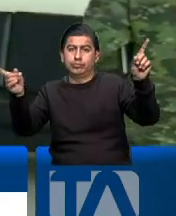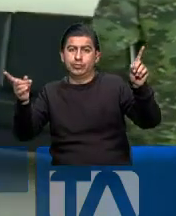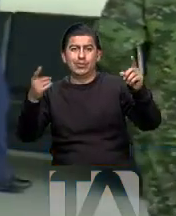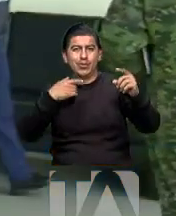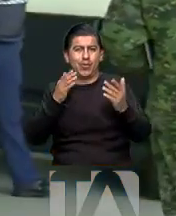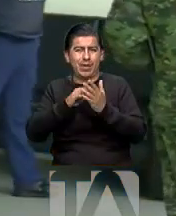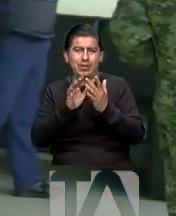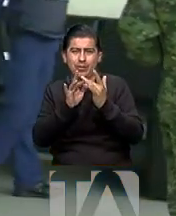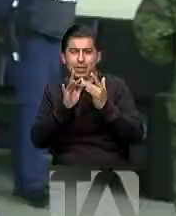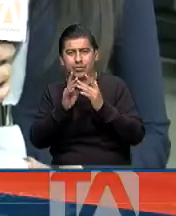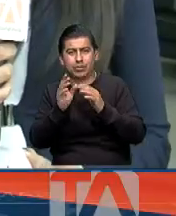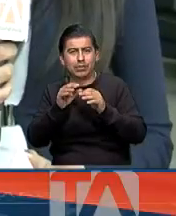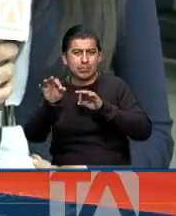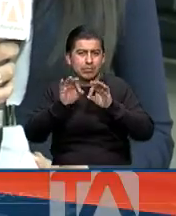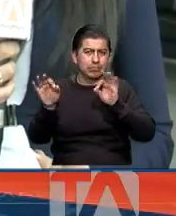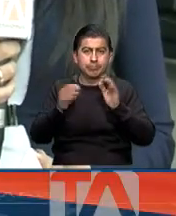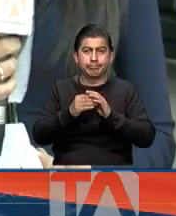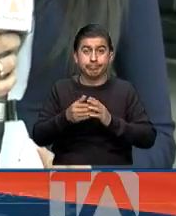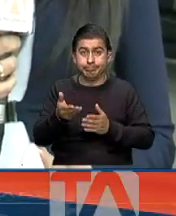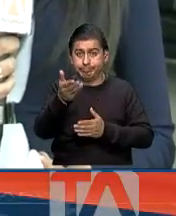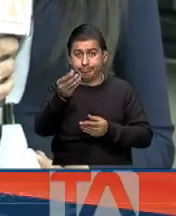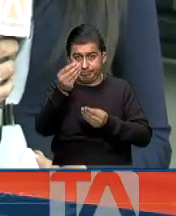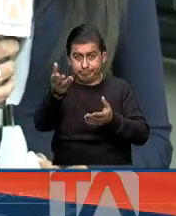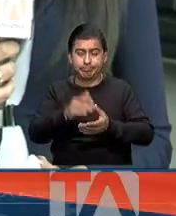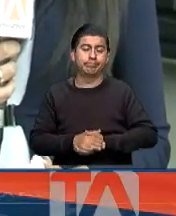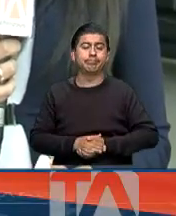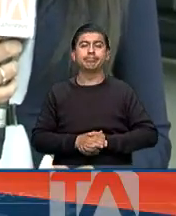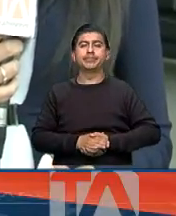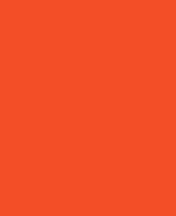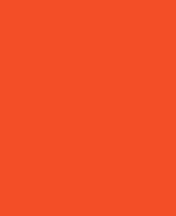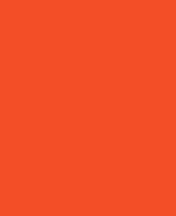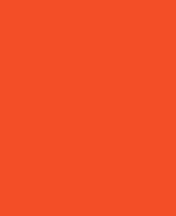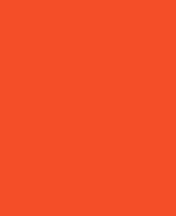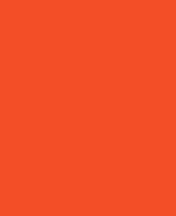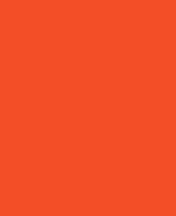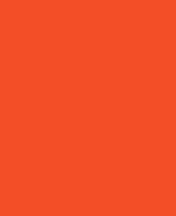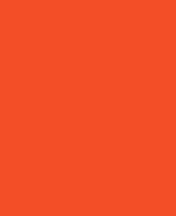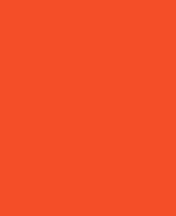para darles esta información. Regresamos contigo, Lisa Estudios, que tienes más noticias. Una excelente tarde.